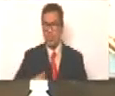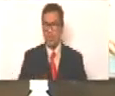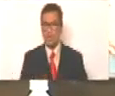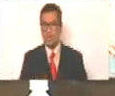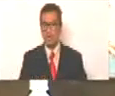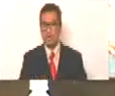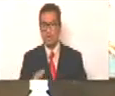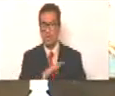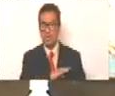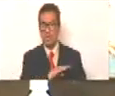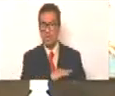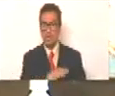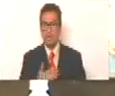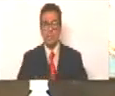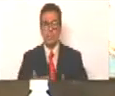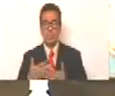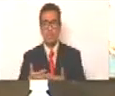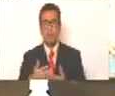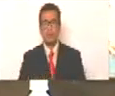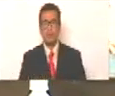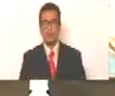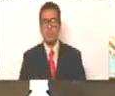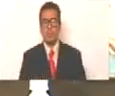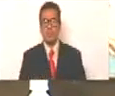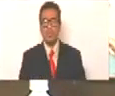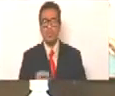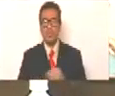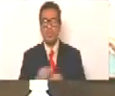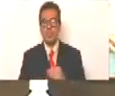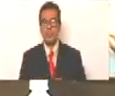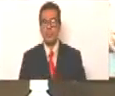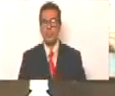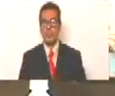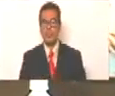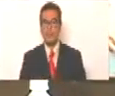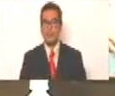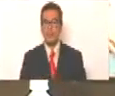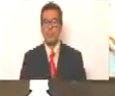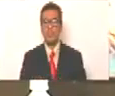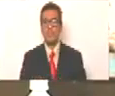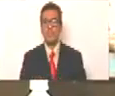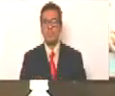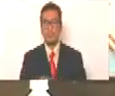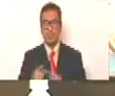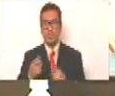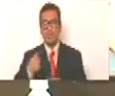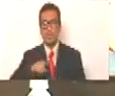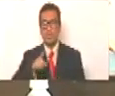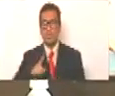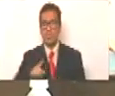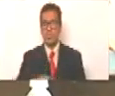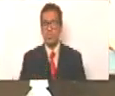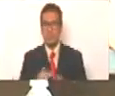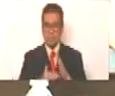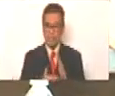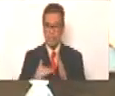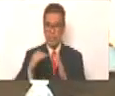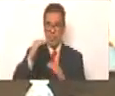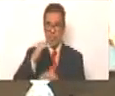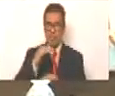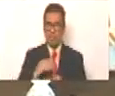particularmente ofrecer una aplicación de un método de cuotas. Nosotros tenemos que tener y elevar esta propuesta legislativa,